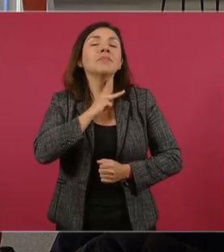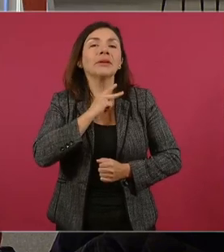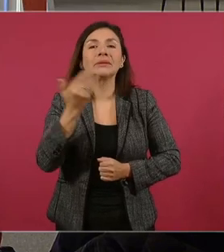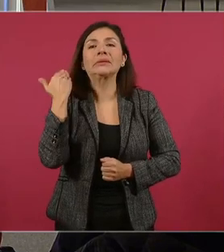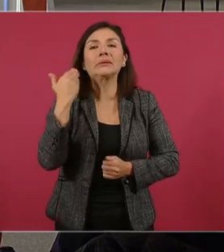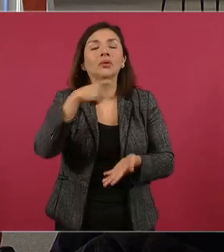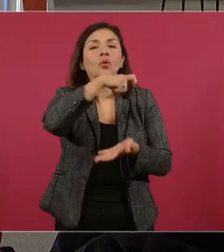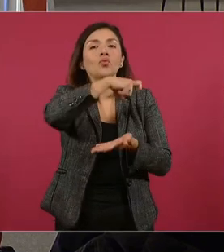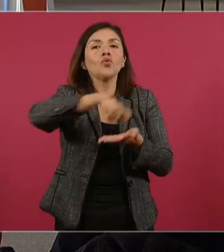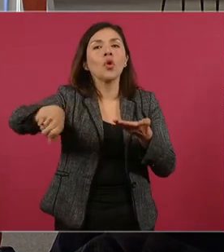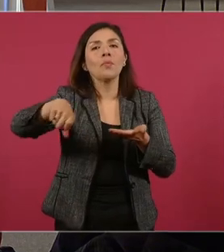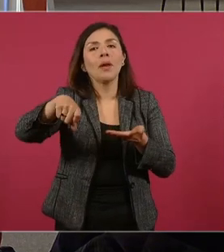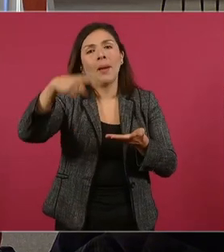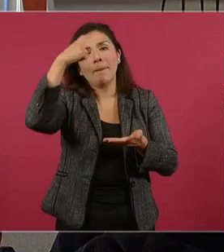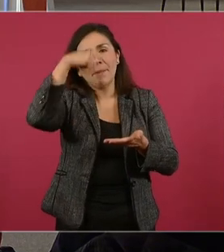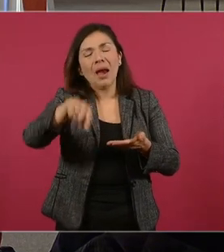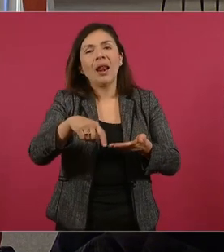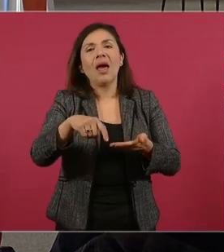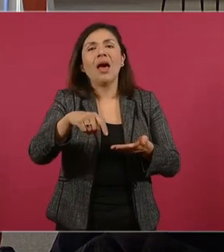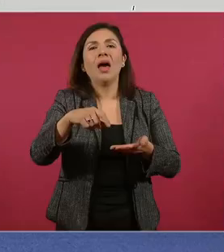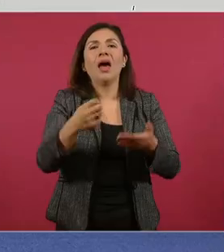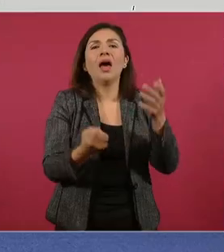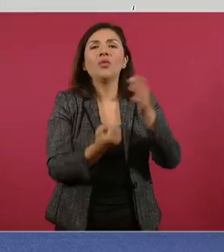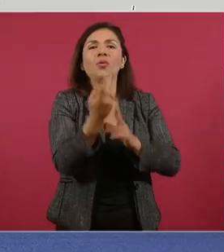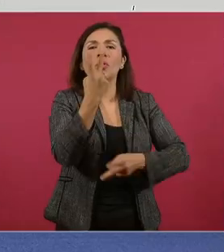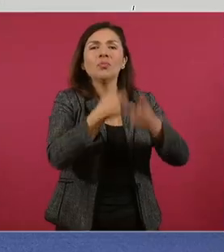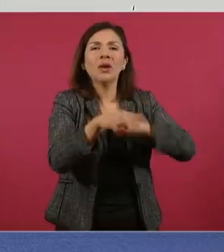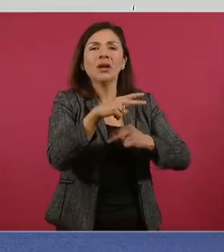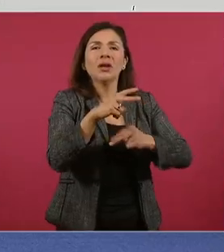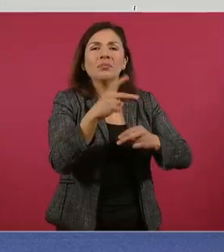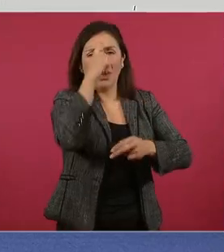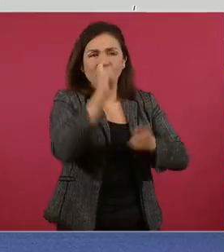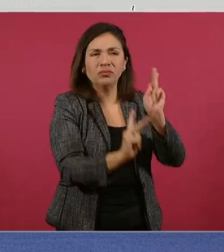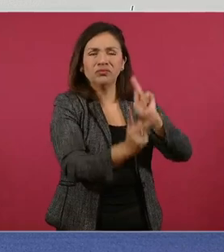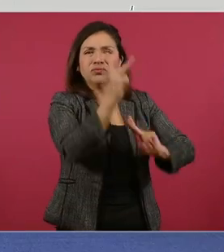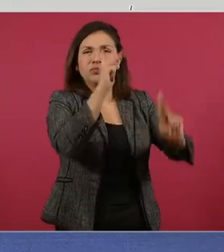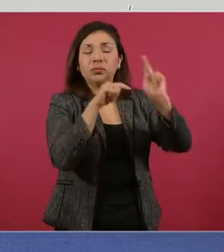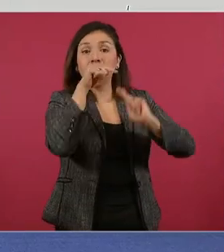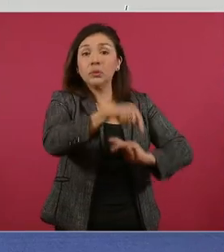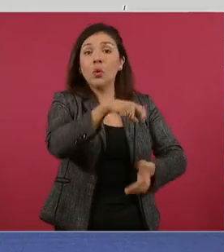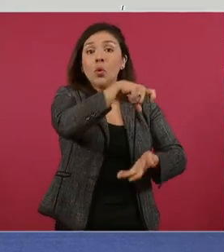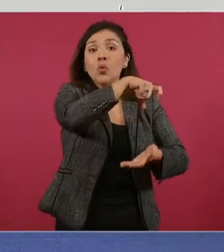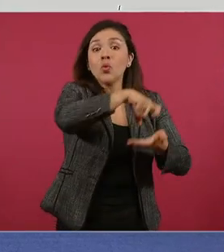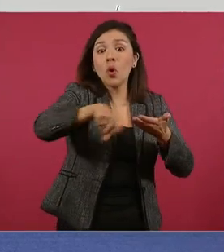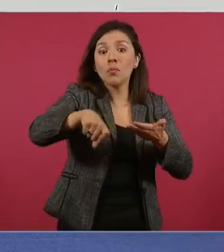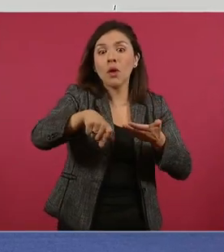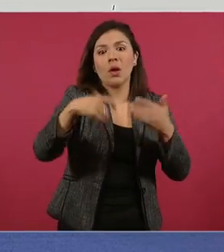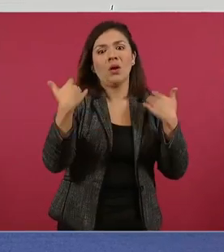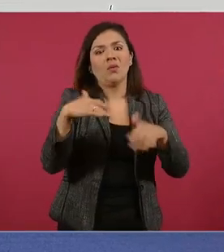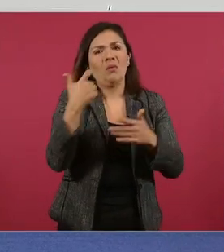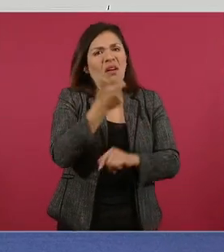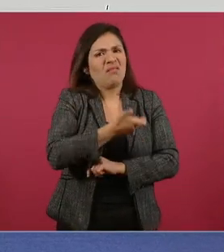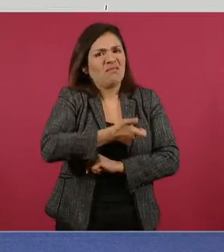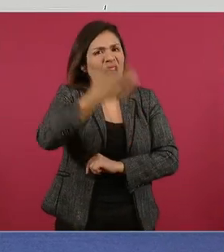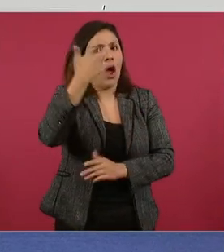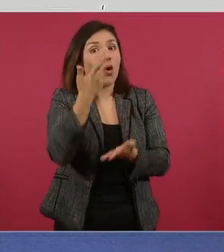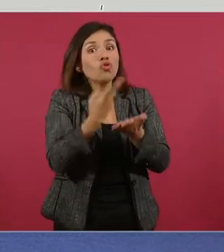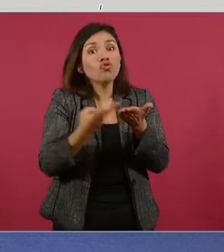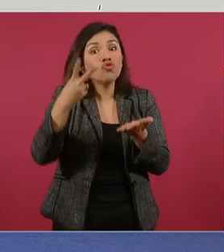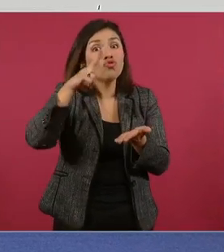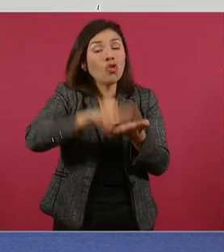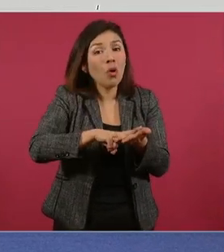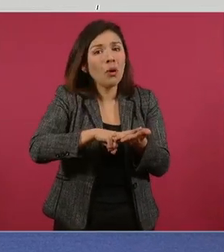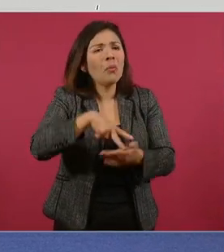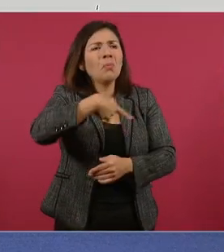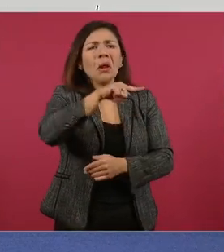adquirido plantas de fertilizante que se compraron a un precio el doble de lo que valían y en condiciones